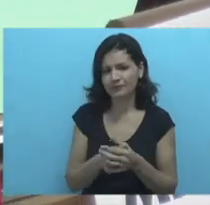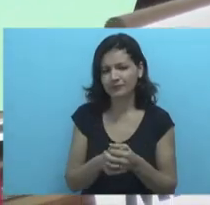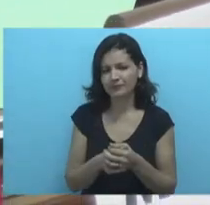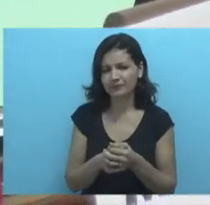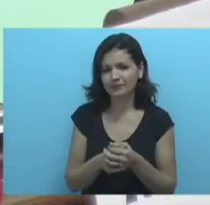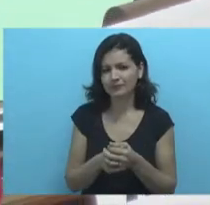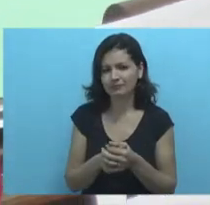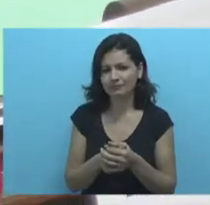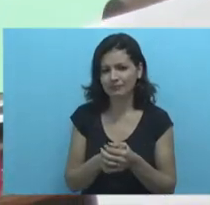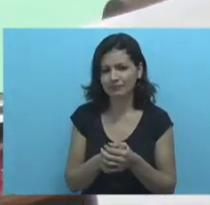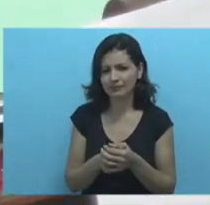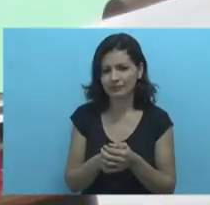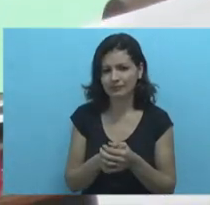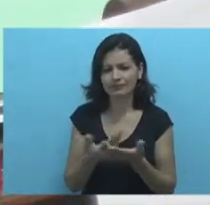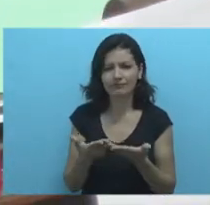sentida,